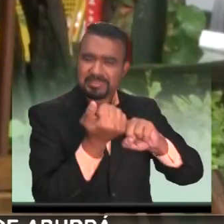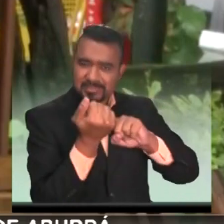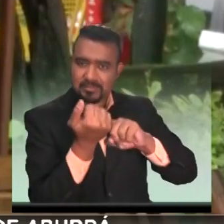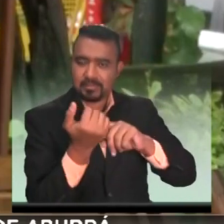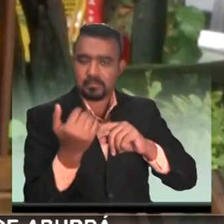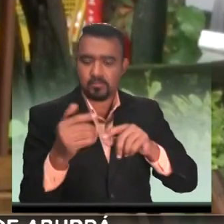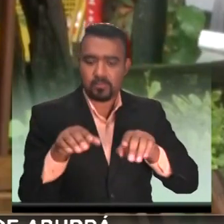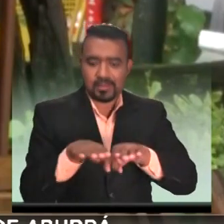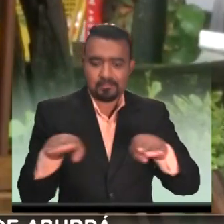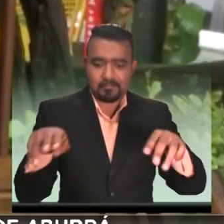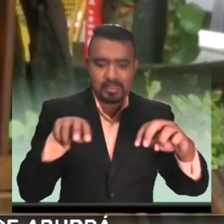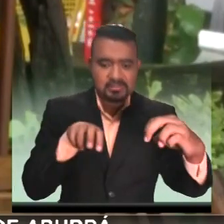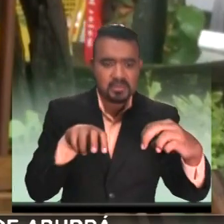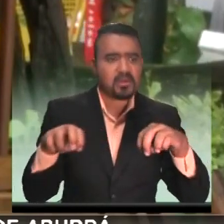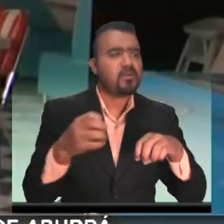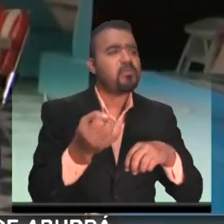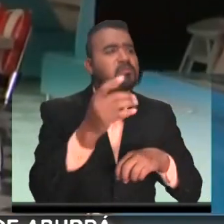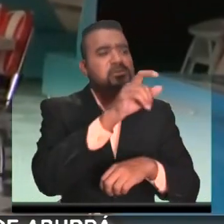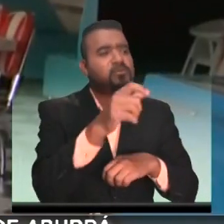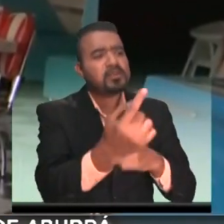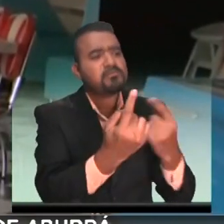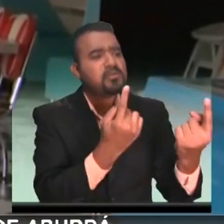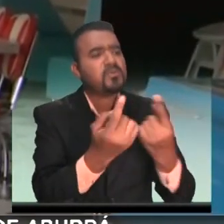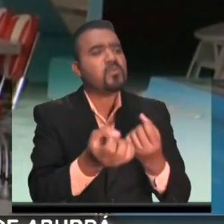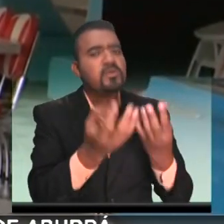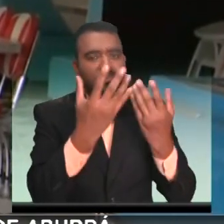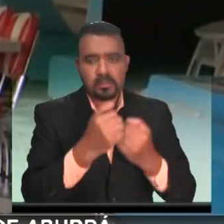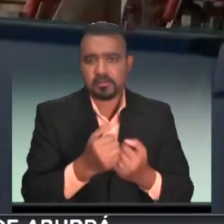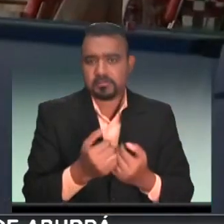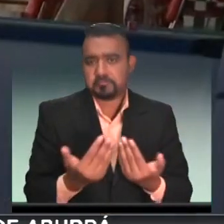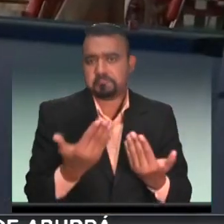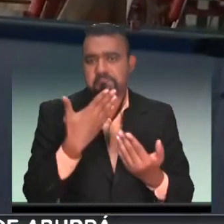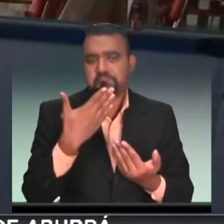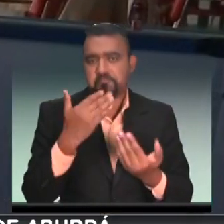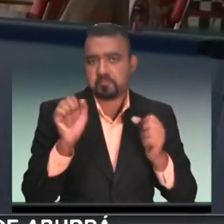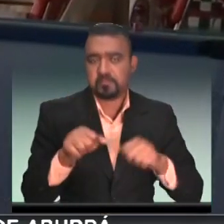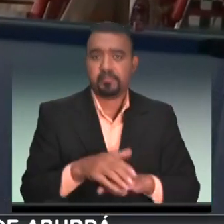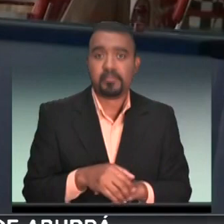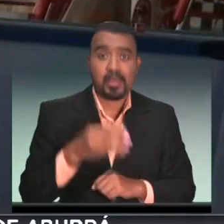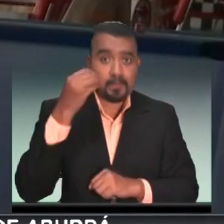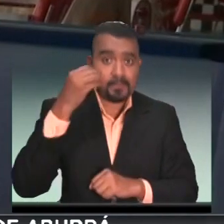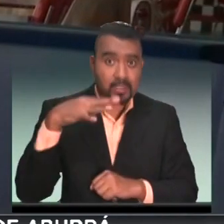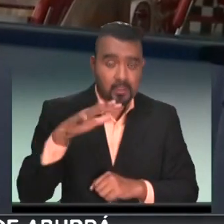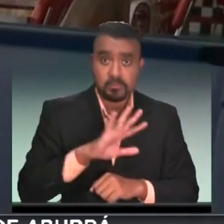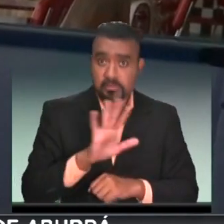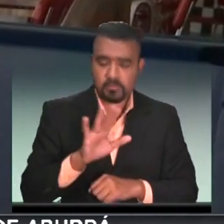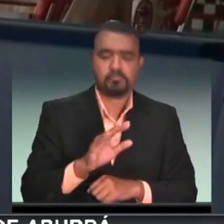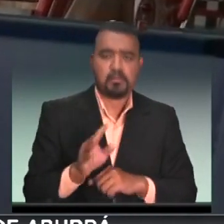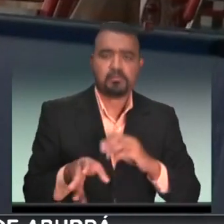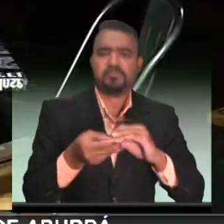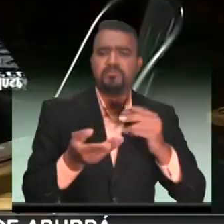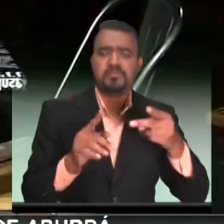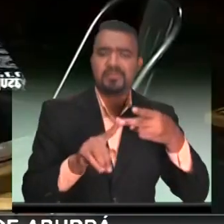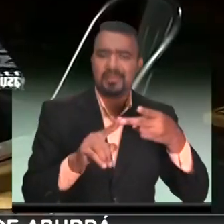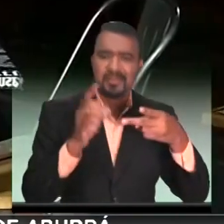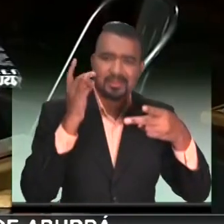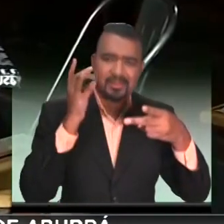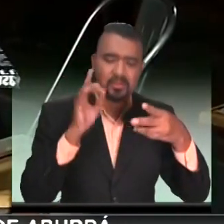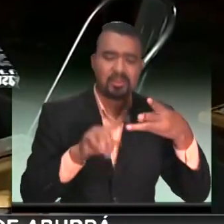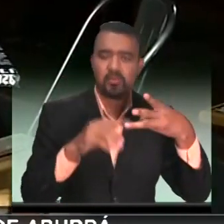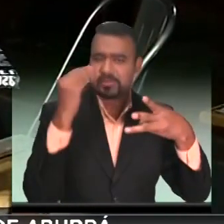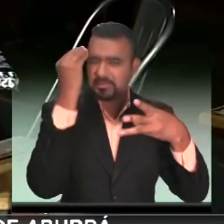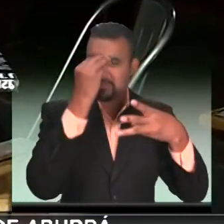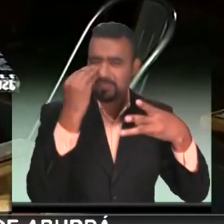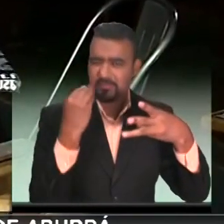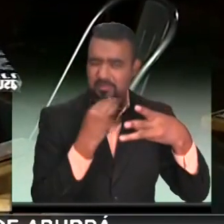las mesas con la cantidad necesaria. Además de Envigado, el piloto se realizará en Sabaneta y Río Negro. Sin embargo, el viceministro